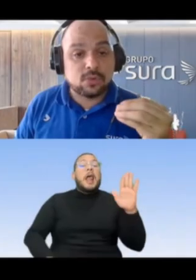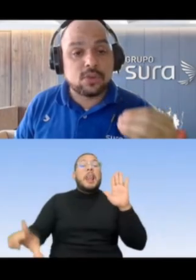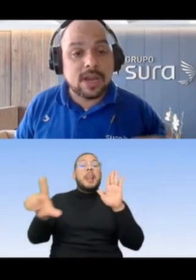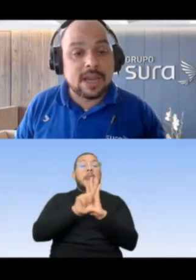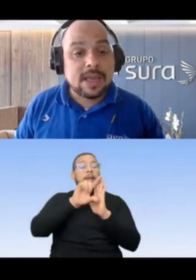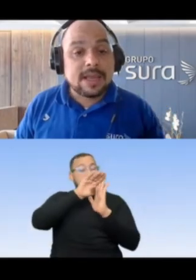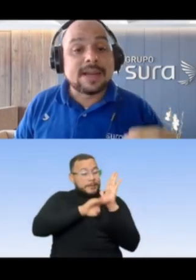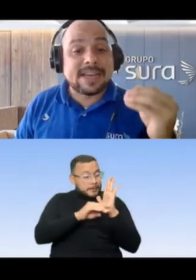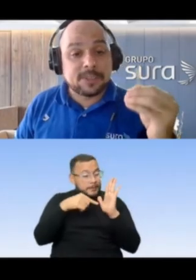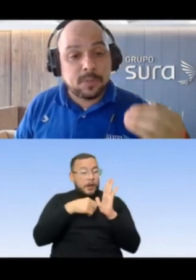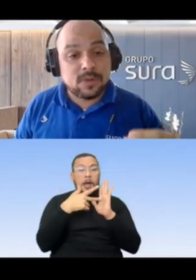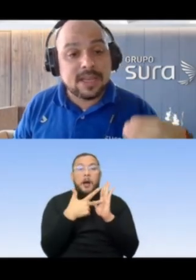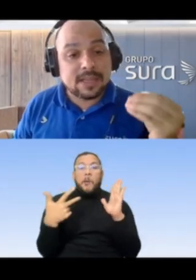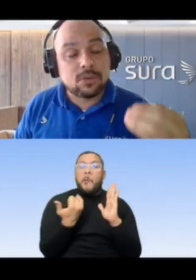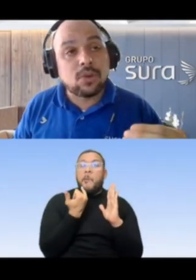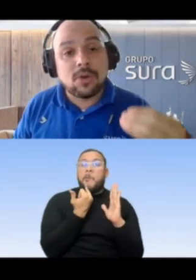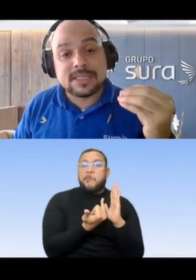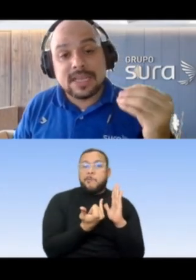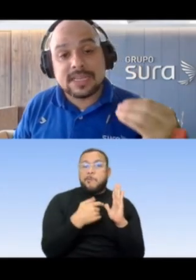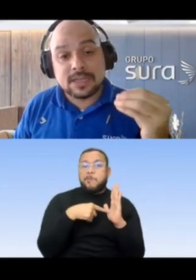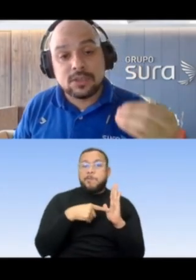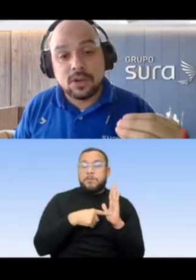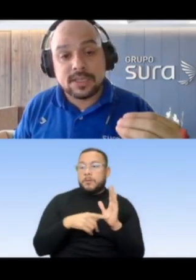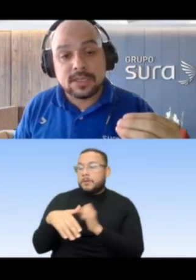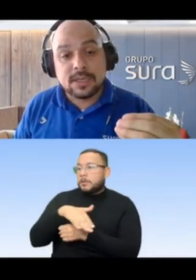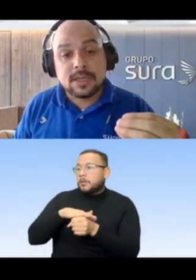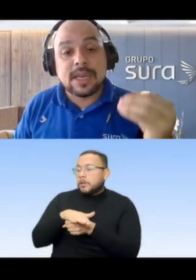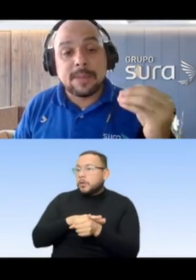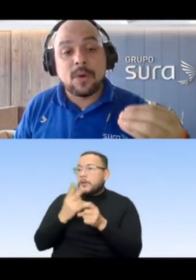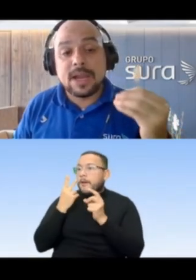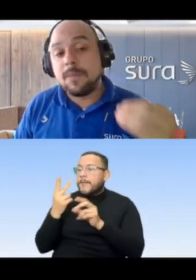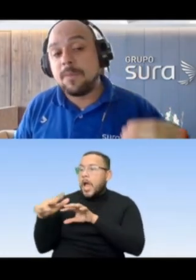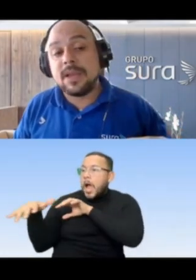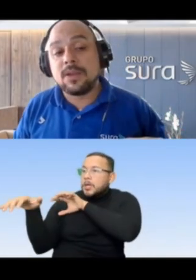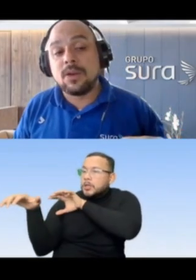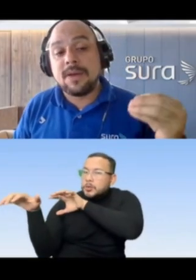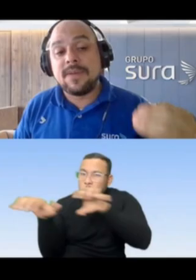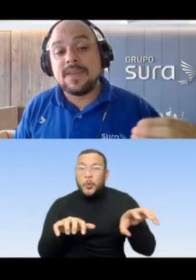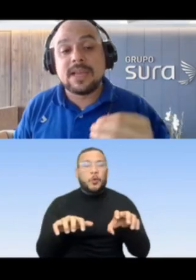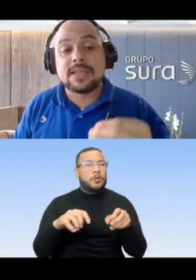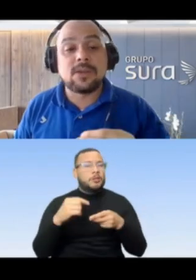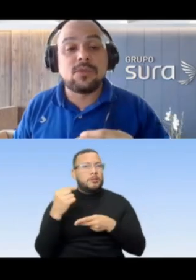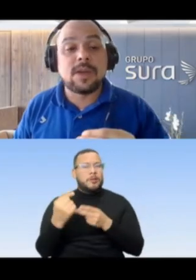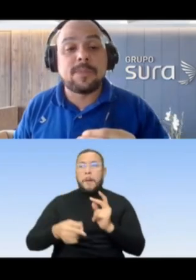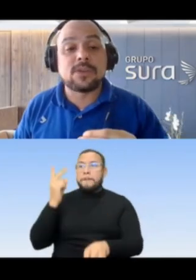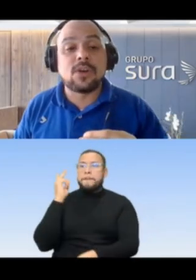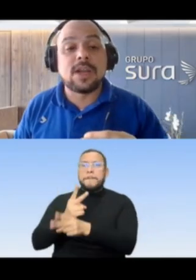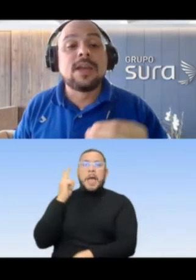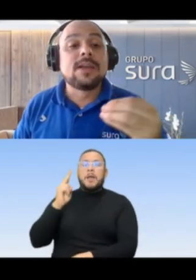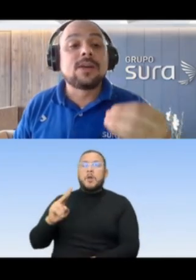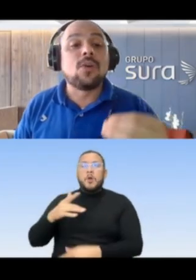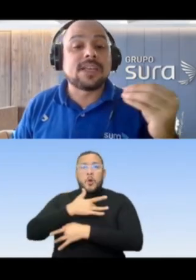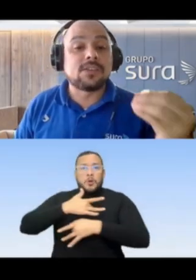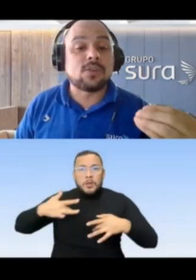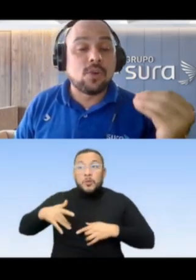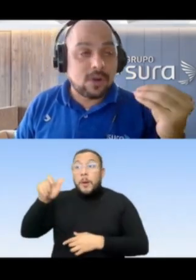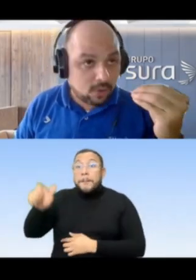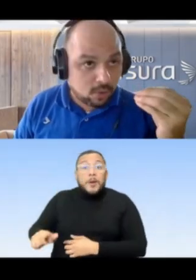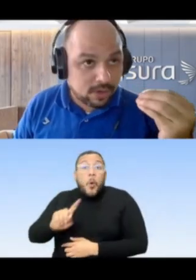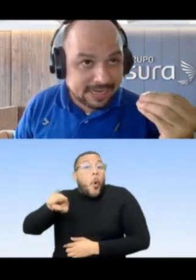nosotros constitucional responder a todas las acciones que pongan en peligro la vida y la salud de una persona